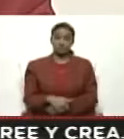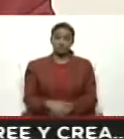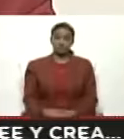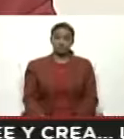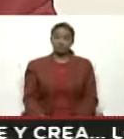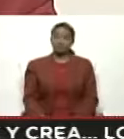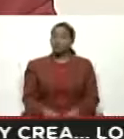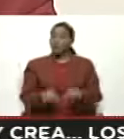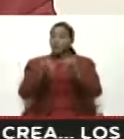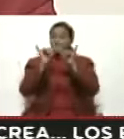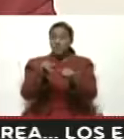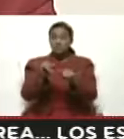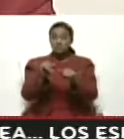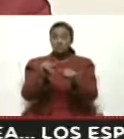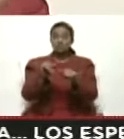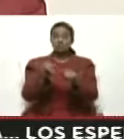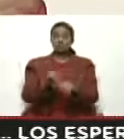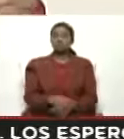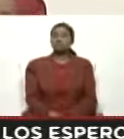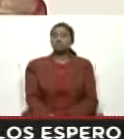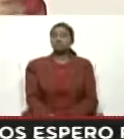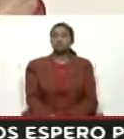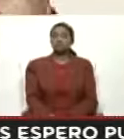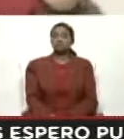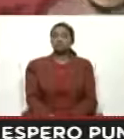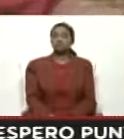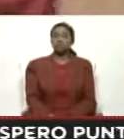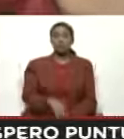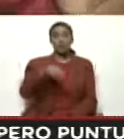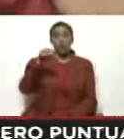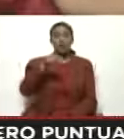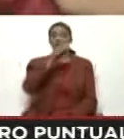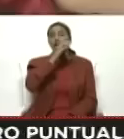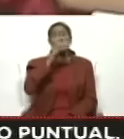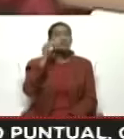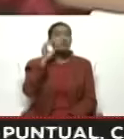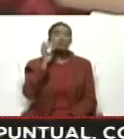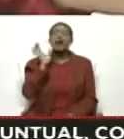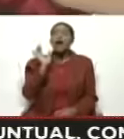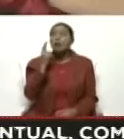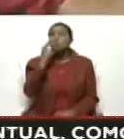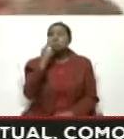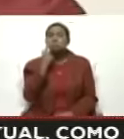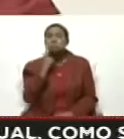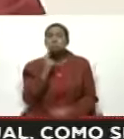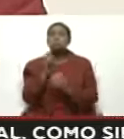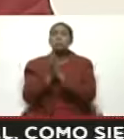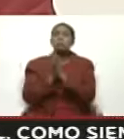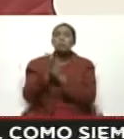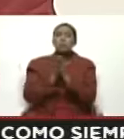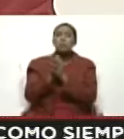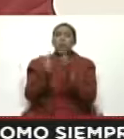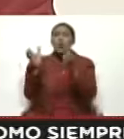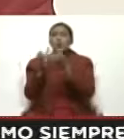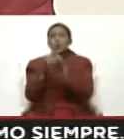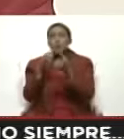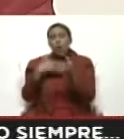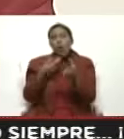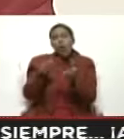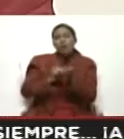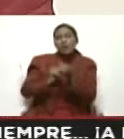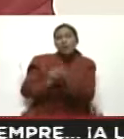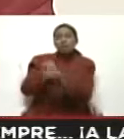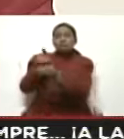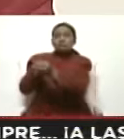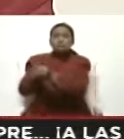Son los mismos. Hoy Capriles está mendigando un puesto en el comando de campaña,